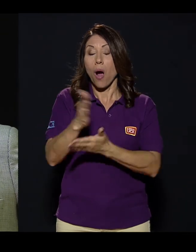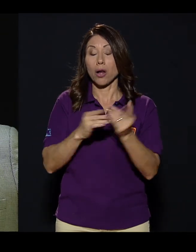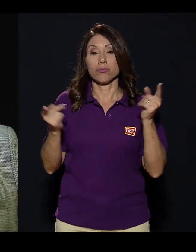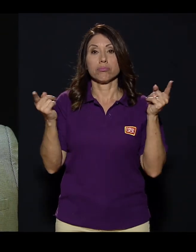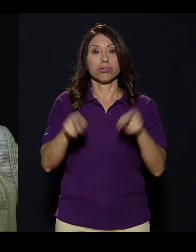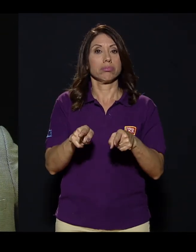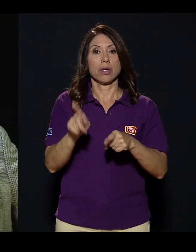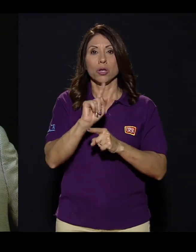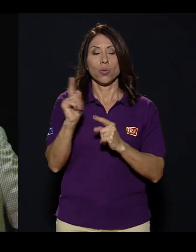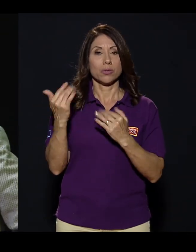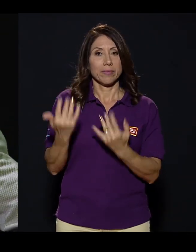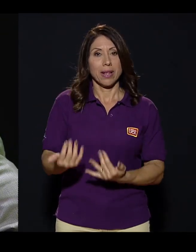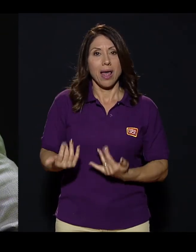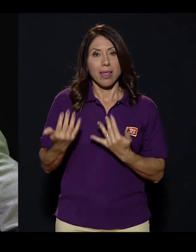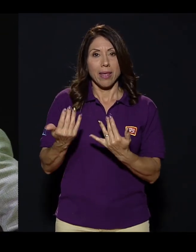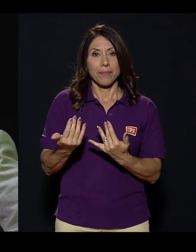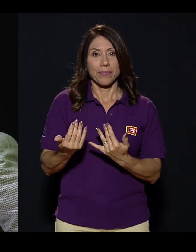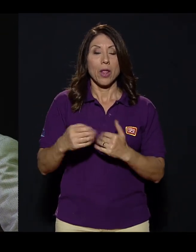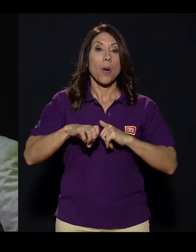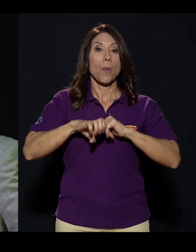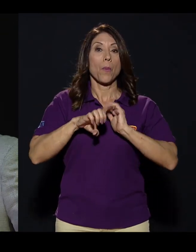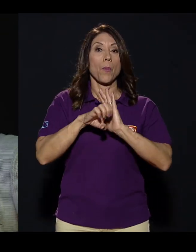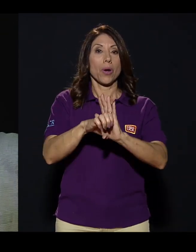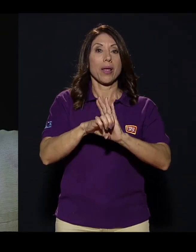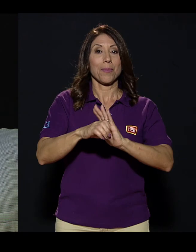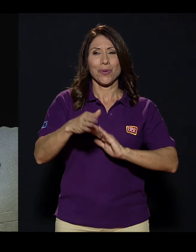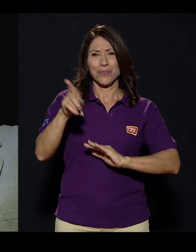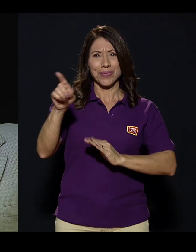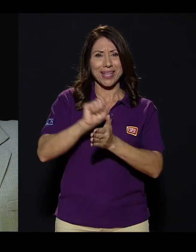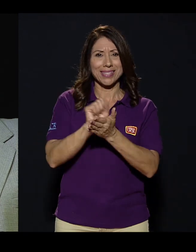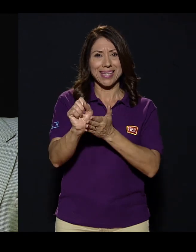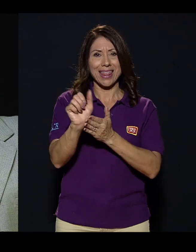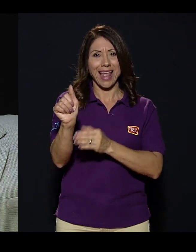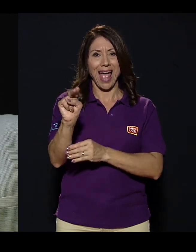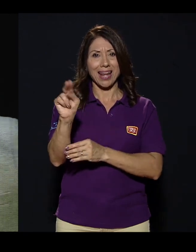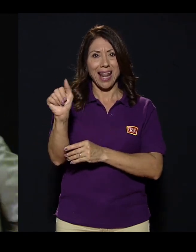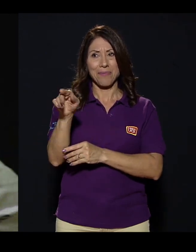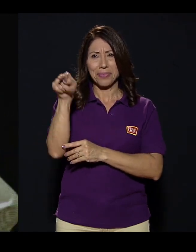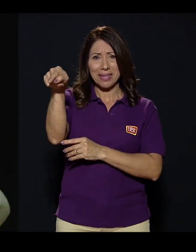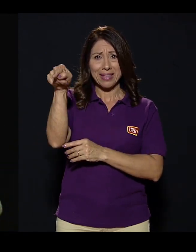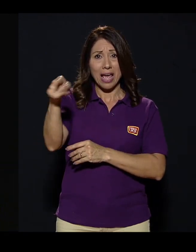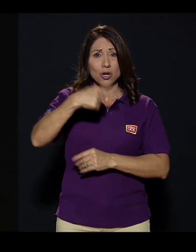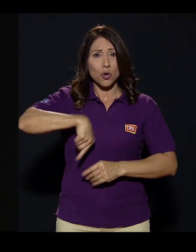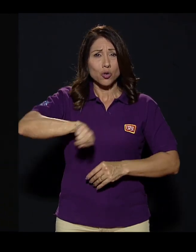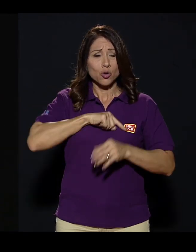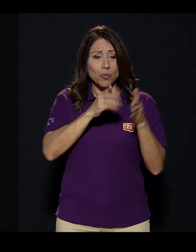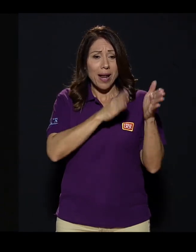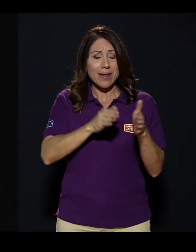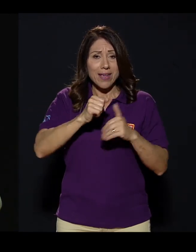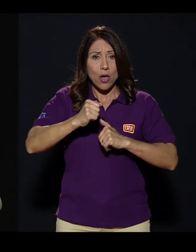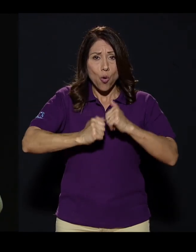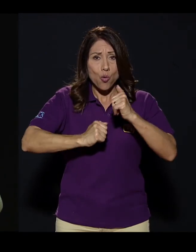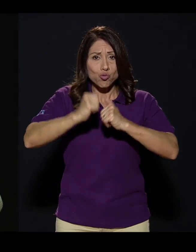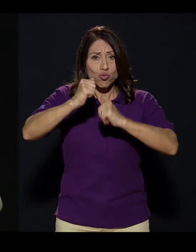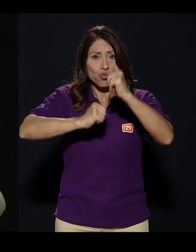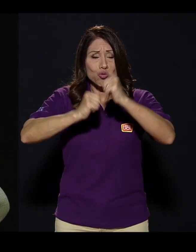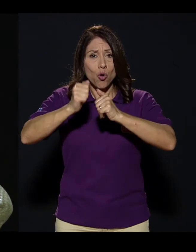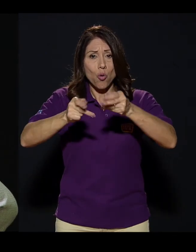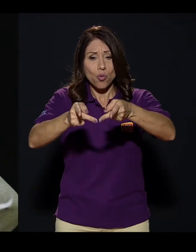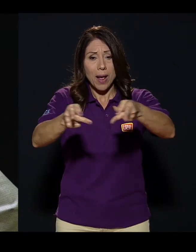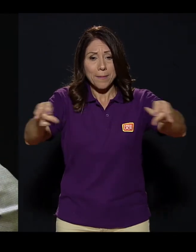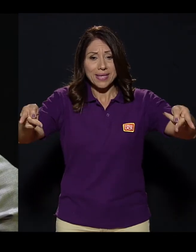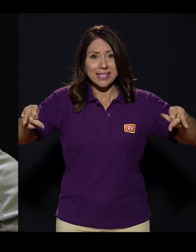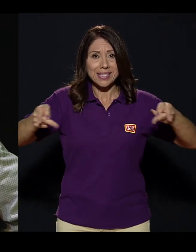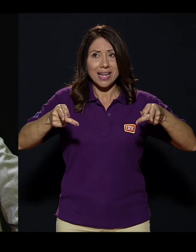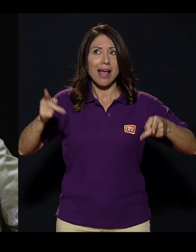todo planificado para hacer la piscina. Voy a tomarme un par de minutos. Y resultó que cuando